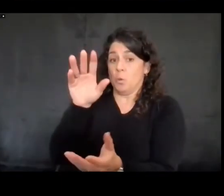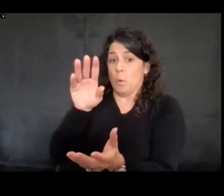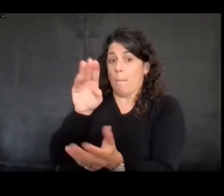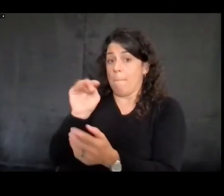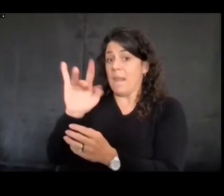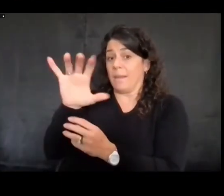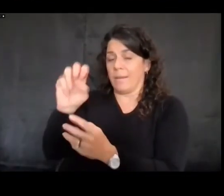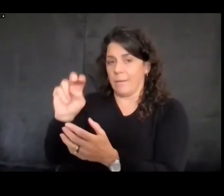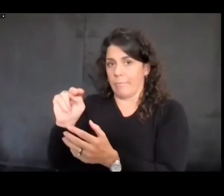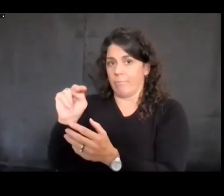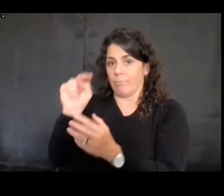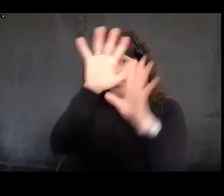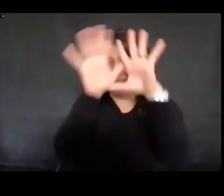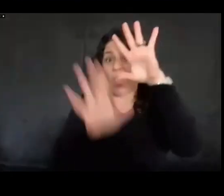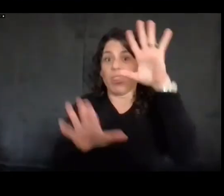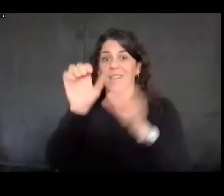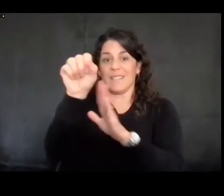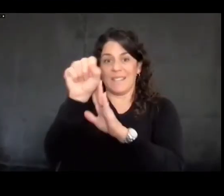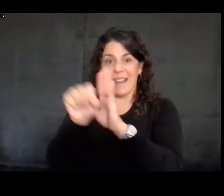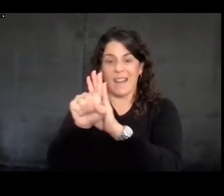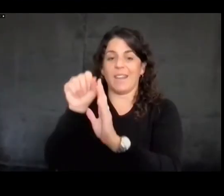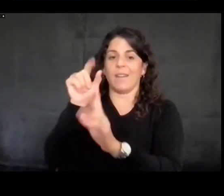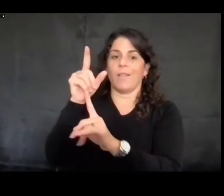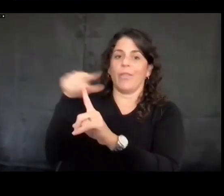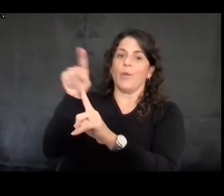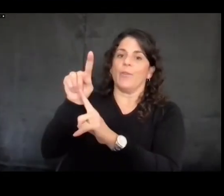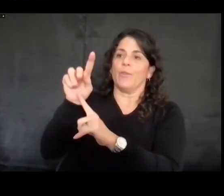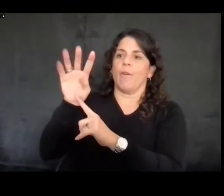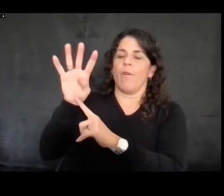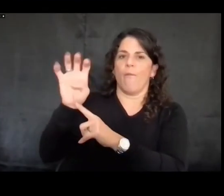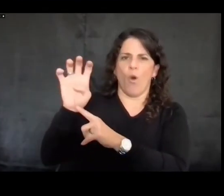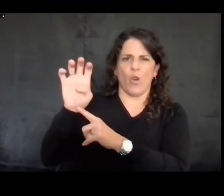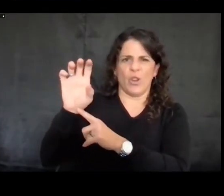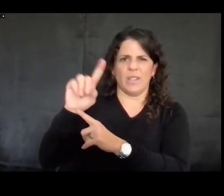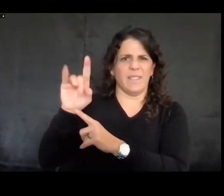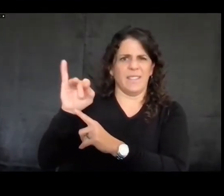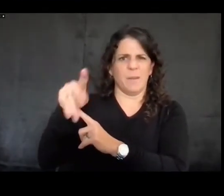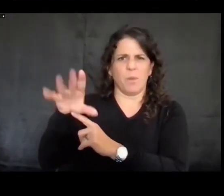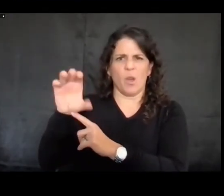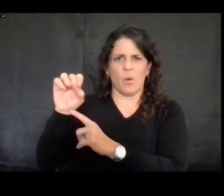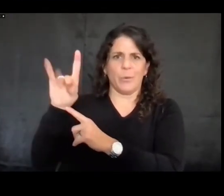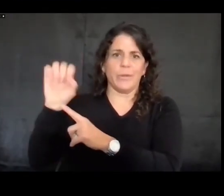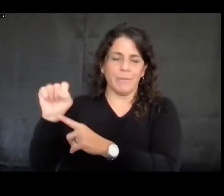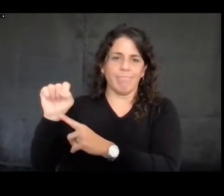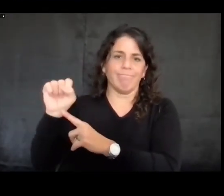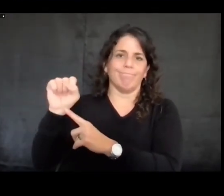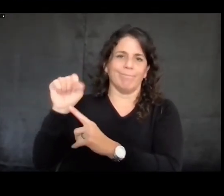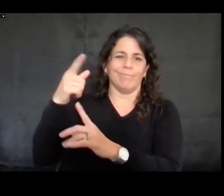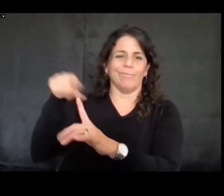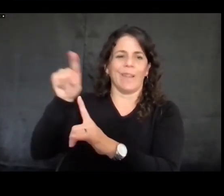millones a través del estado y en los códigos de 400